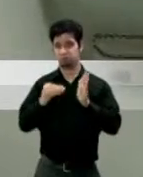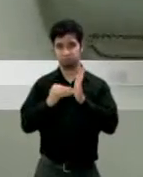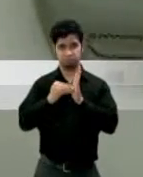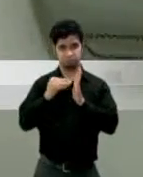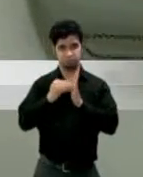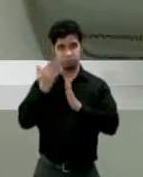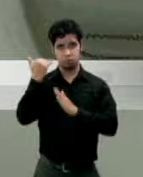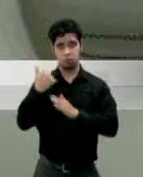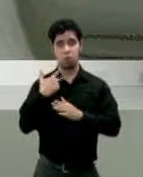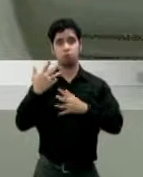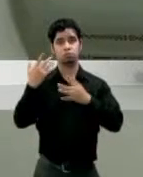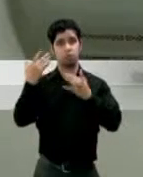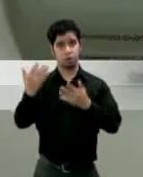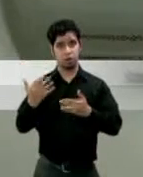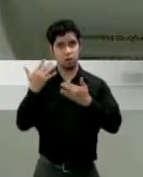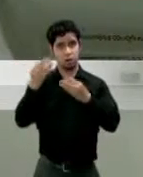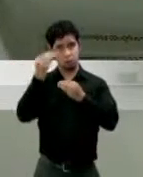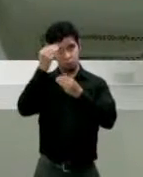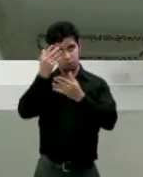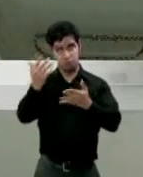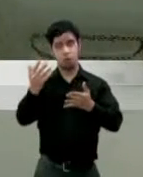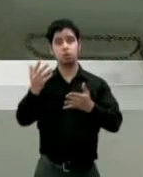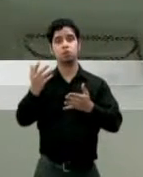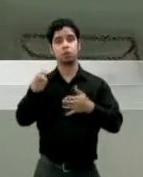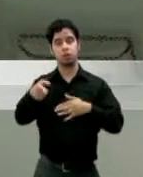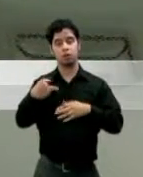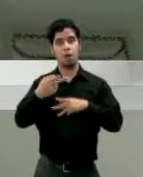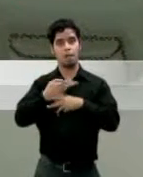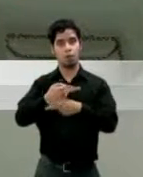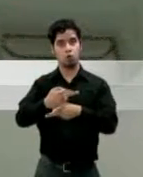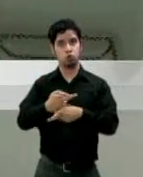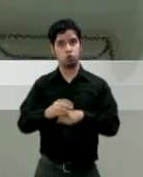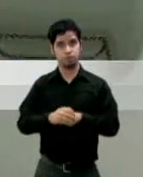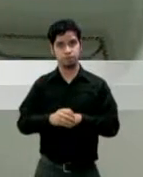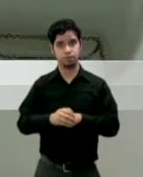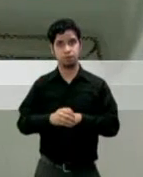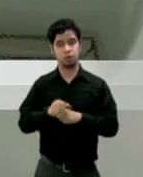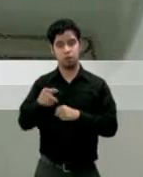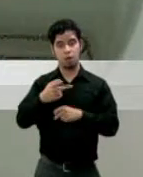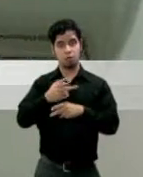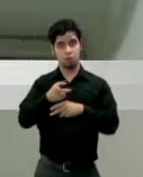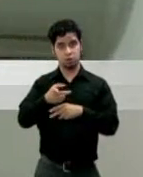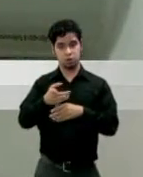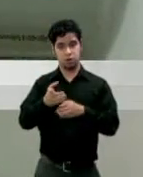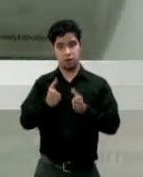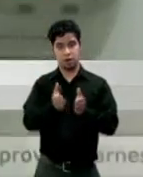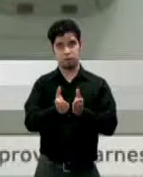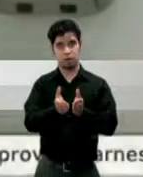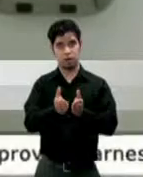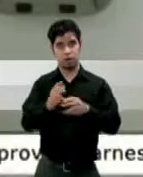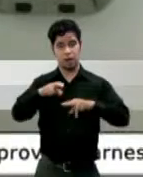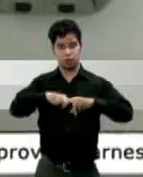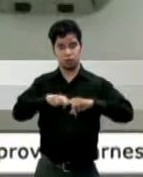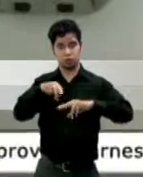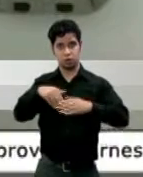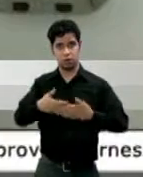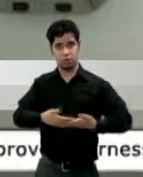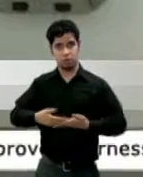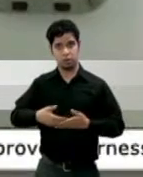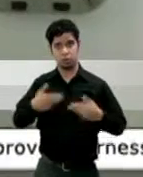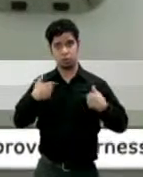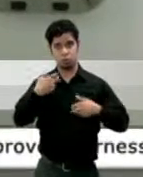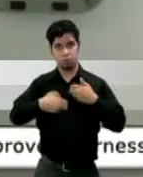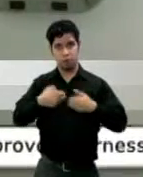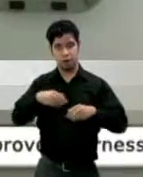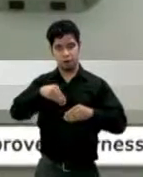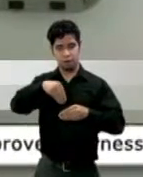multimillonaria por la demora de informar sobre fallas presentes en el producto. La falla en los asientos de seguridad para bebés está en la hebilla del cinturón, que